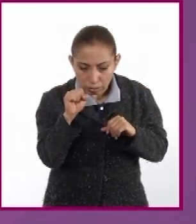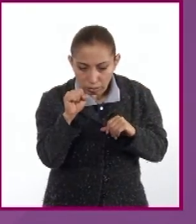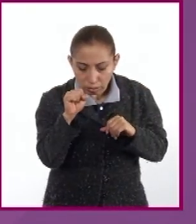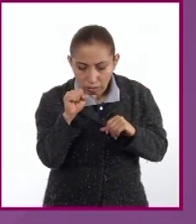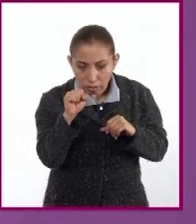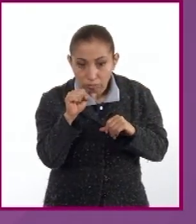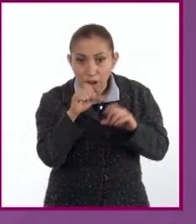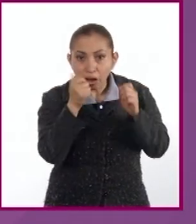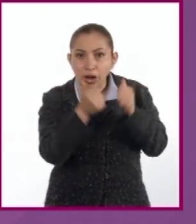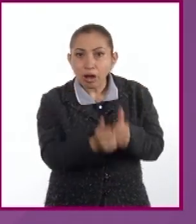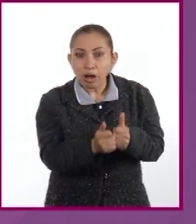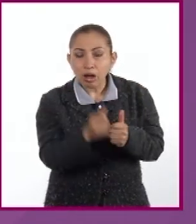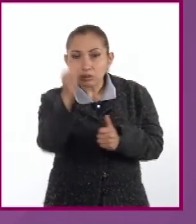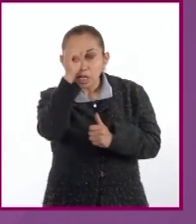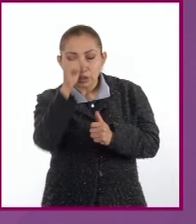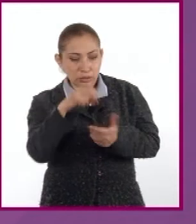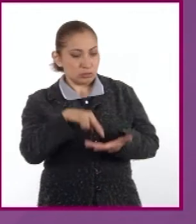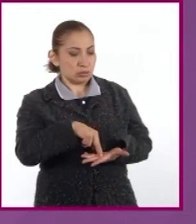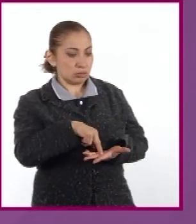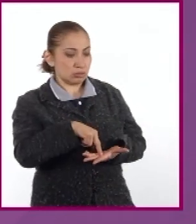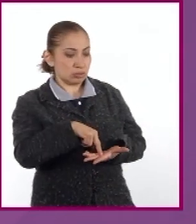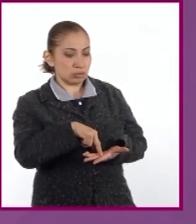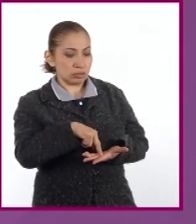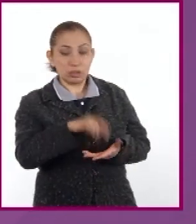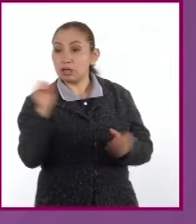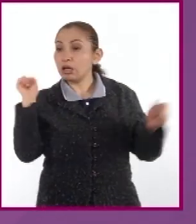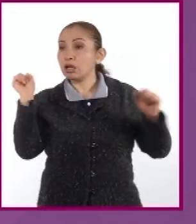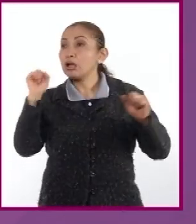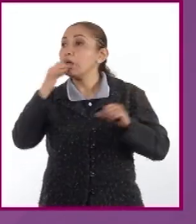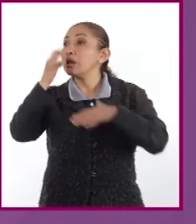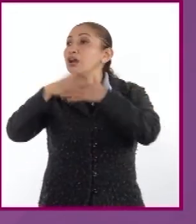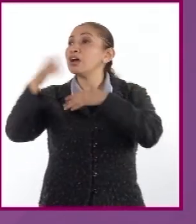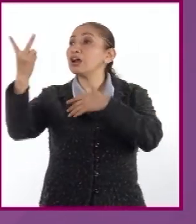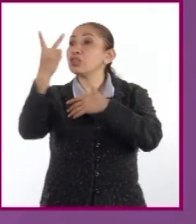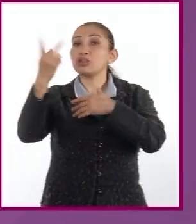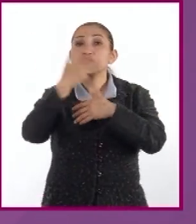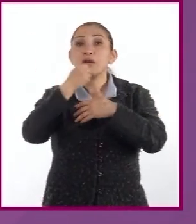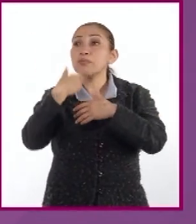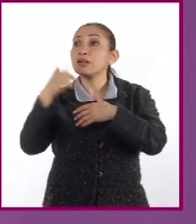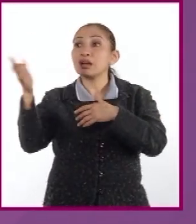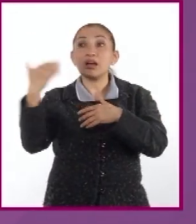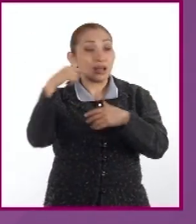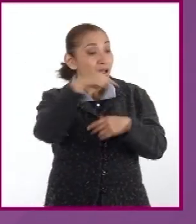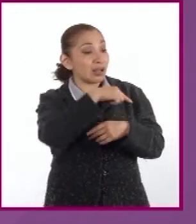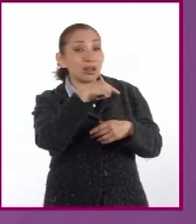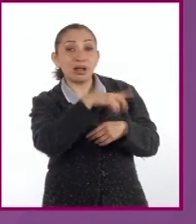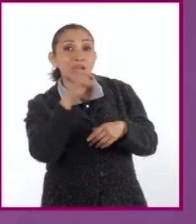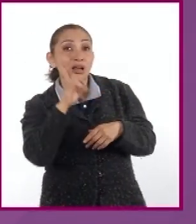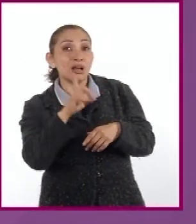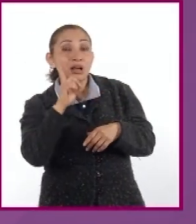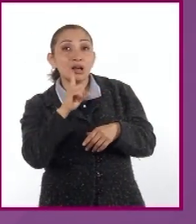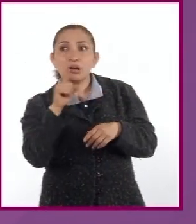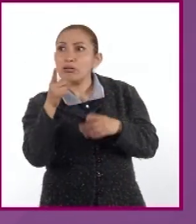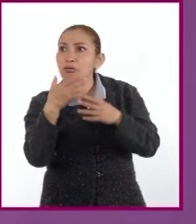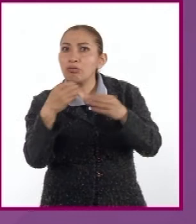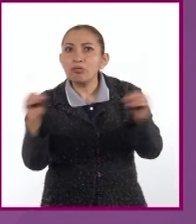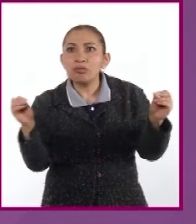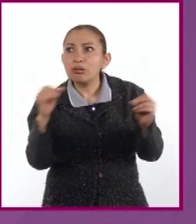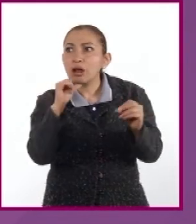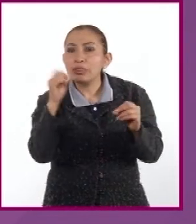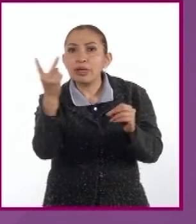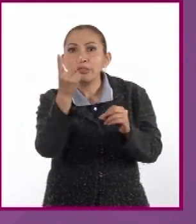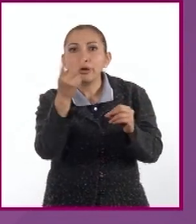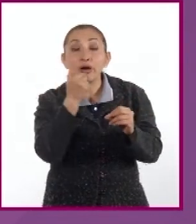camastro. El sacerdote se levantó y corrió hacia la puerta llamando a los dos hombres que lo habían llevado hasta ese lugar, pero no encontró a nadie.